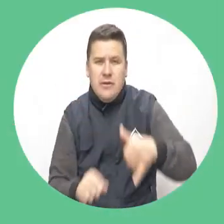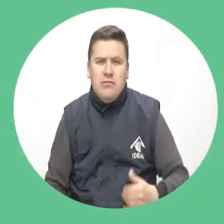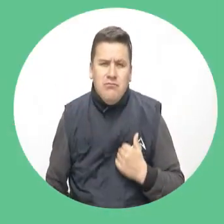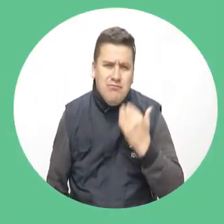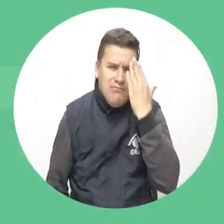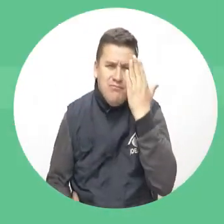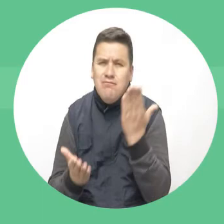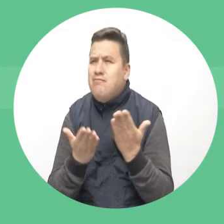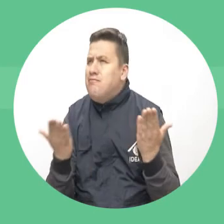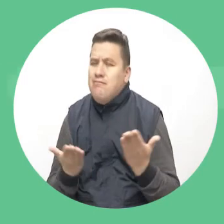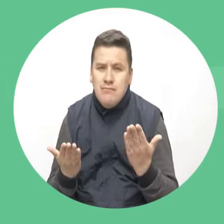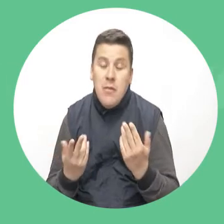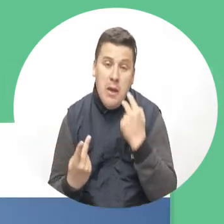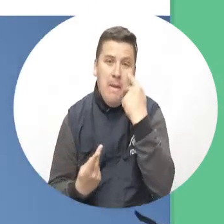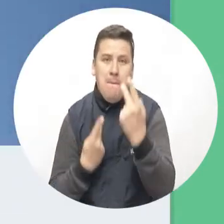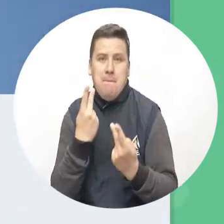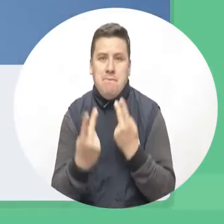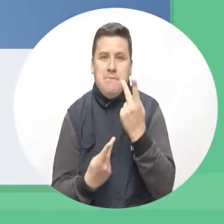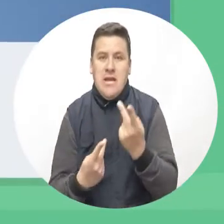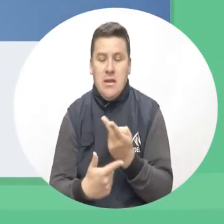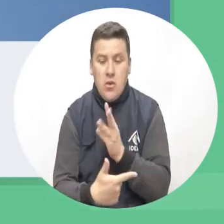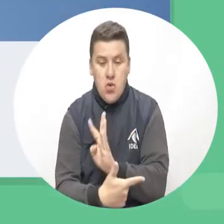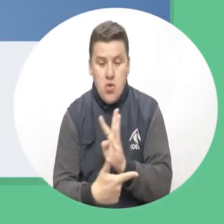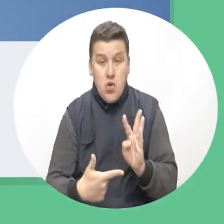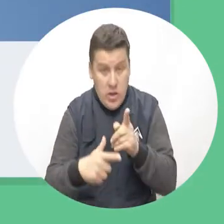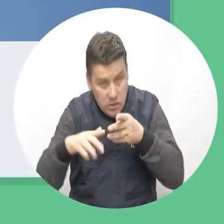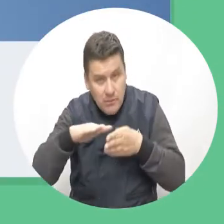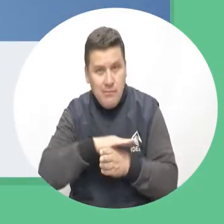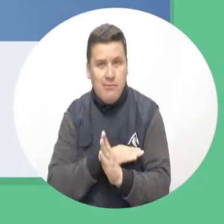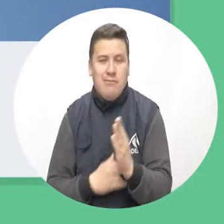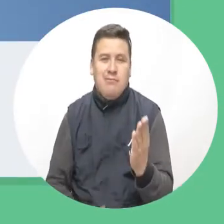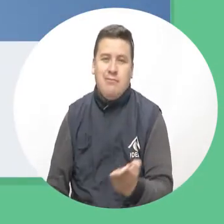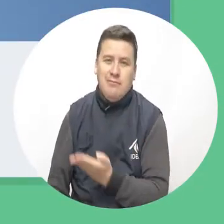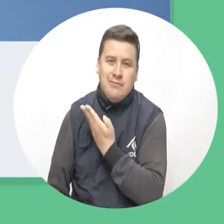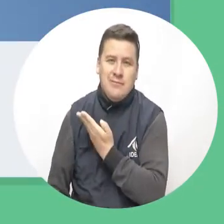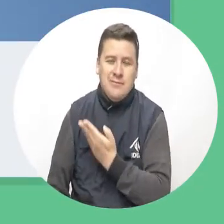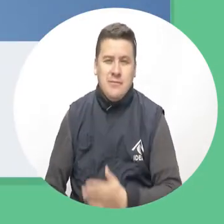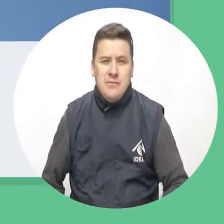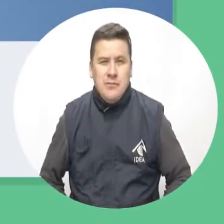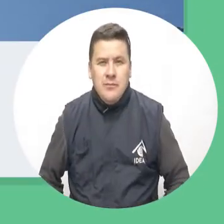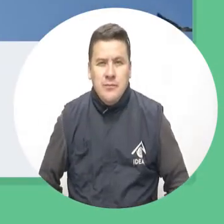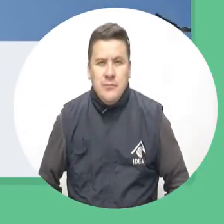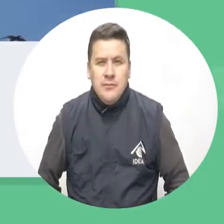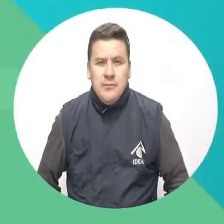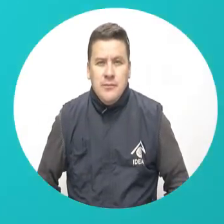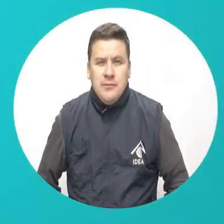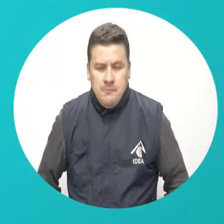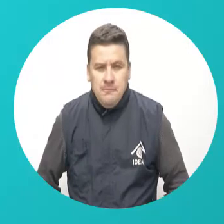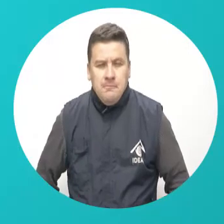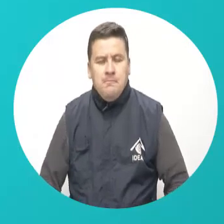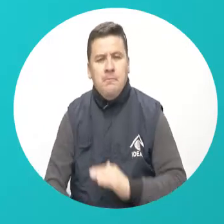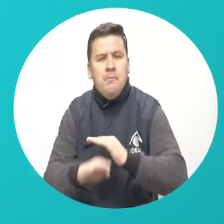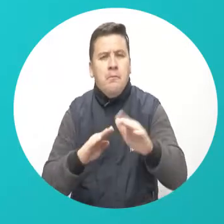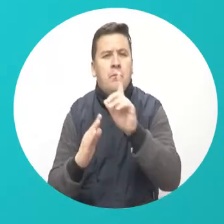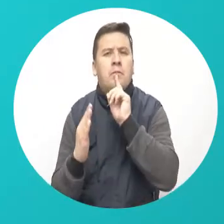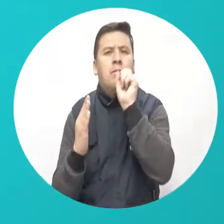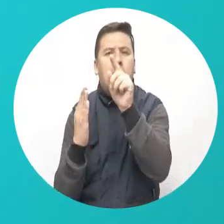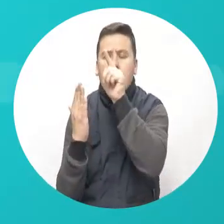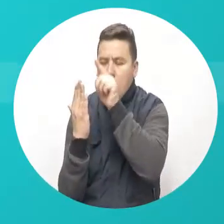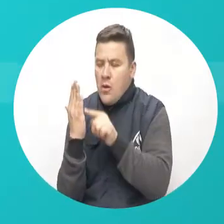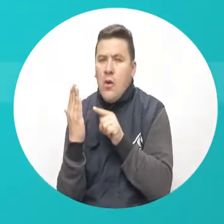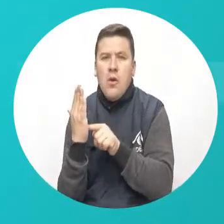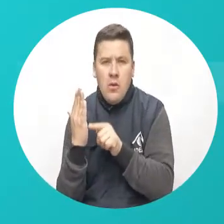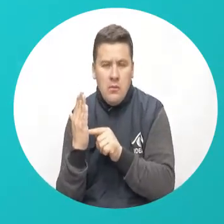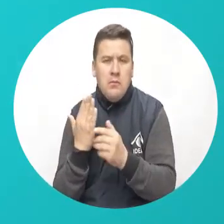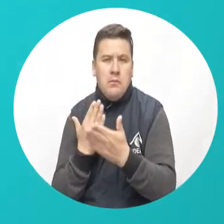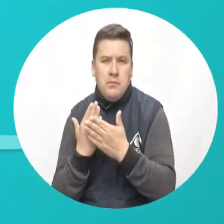para mayor información sobre el pronóstico del tiempo visítenos en www.ideam.gov.co te invitamos a consultar la